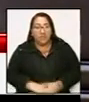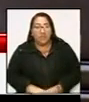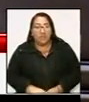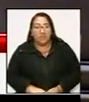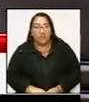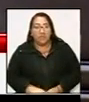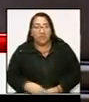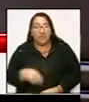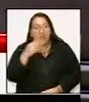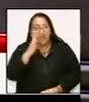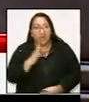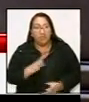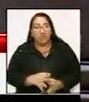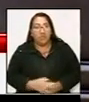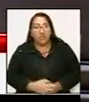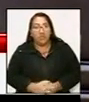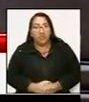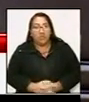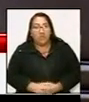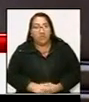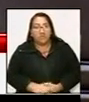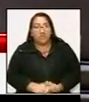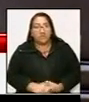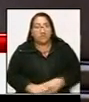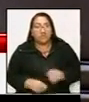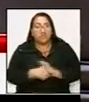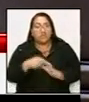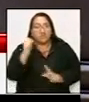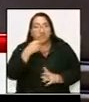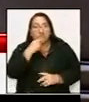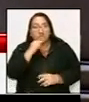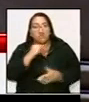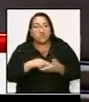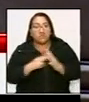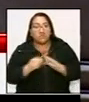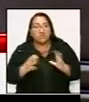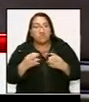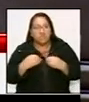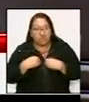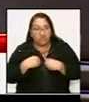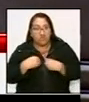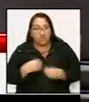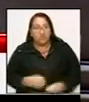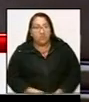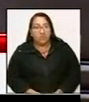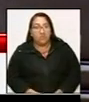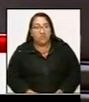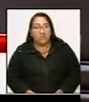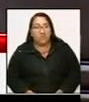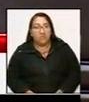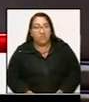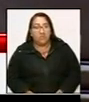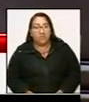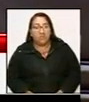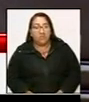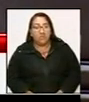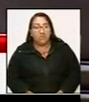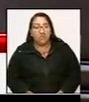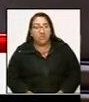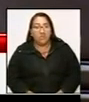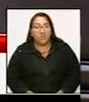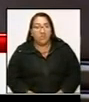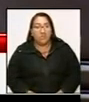Dios. Los derechos de la mujer son un reconocimiento. No se le otorgó derecho por ser